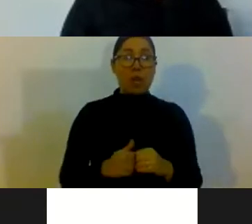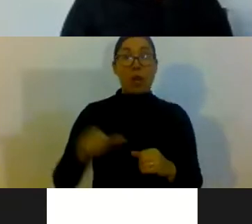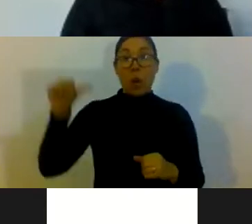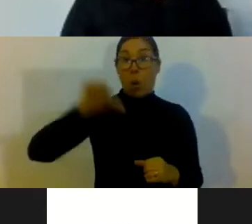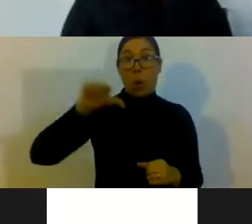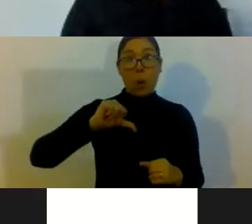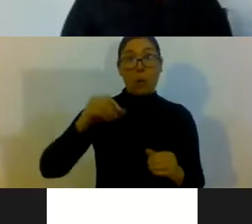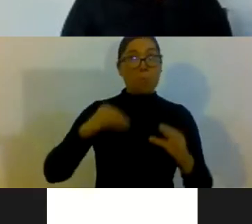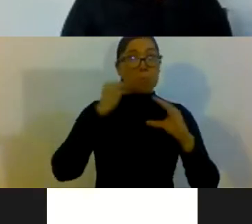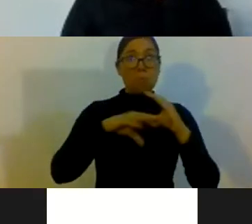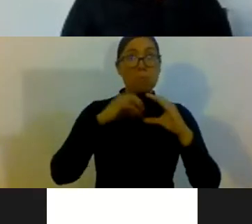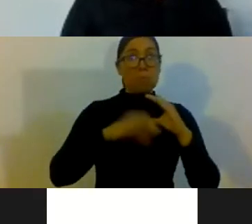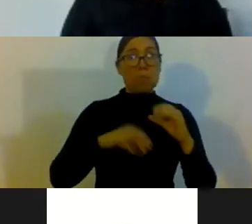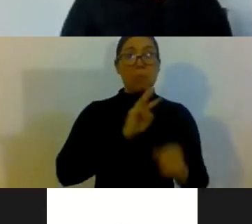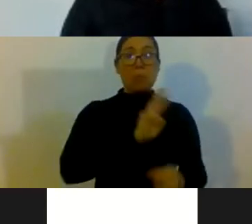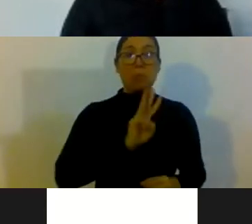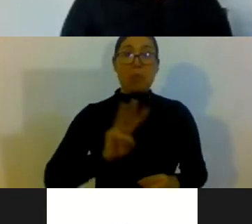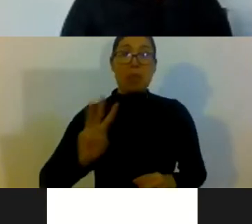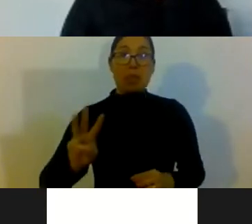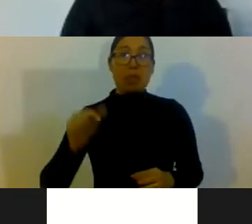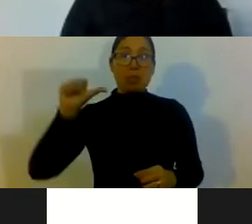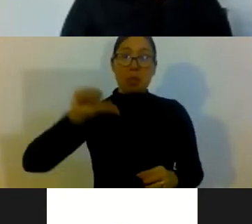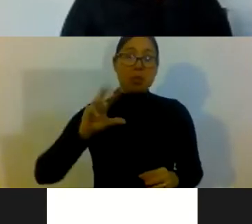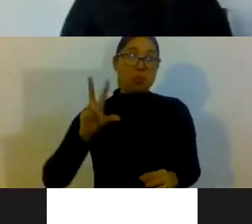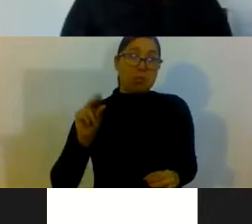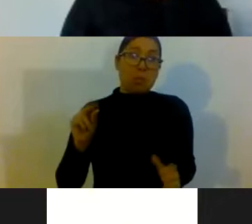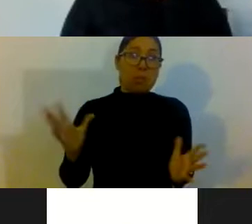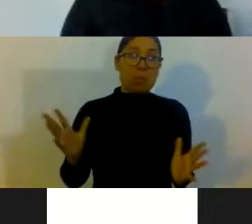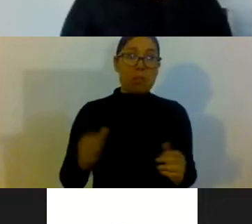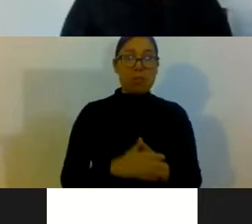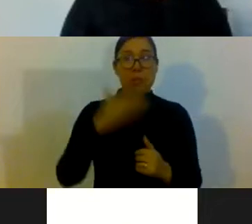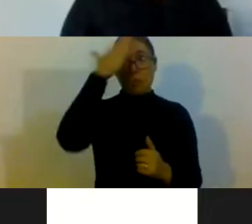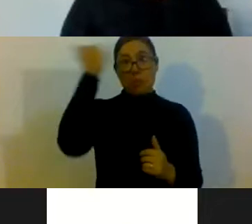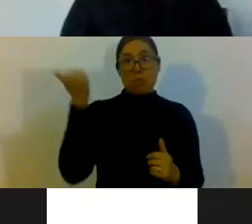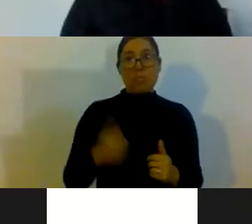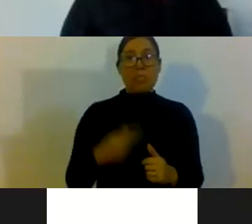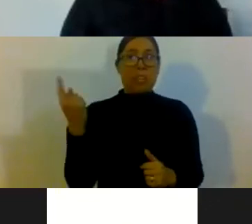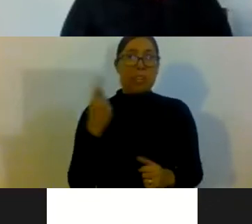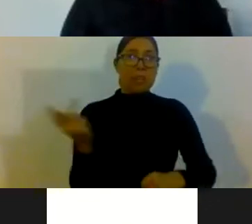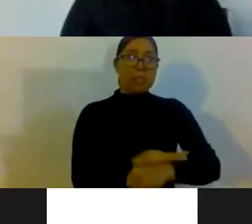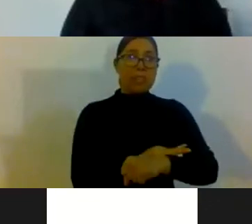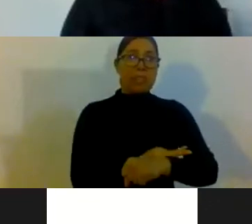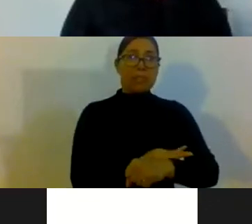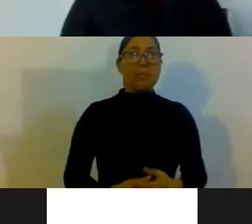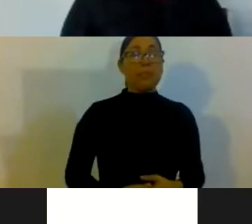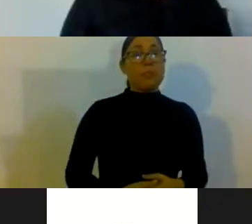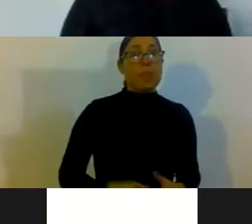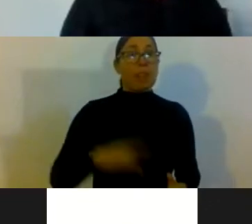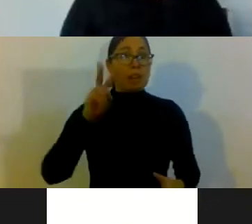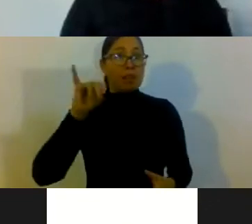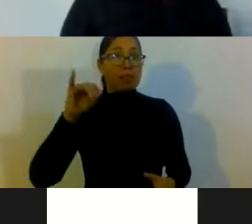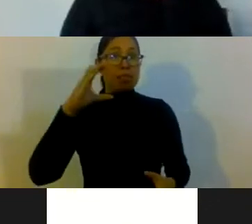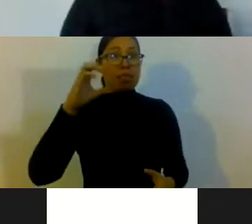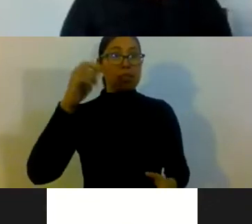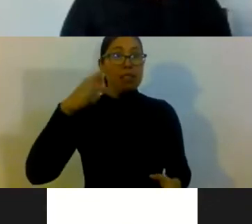me lo pasó una compañera. Hola, yo también estoy en la misma situación de la compañera